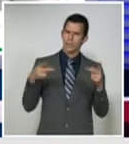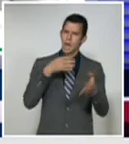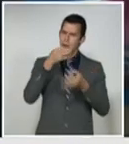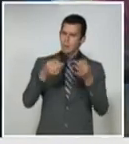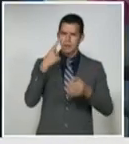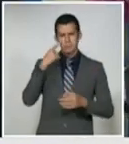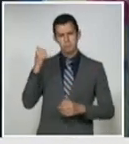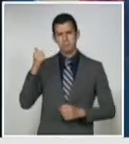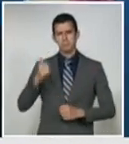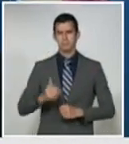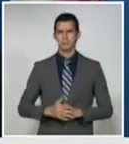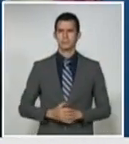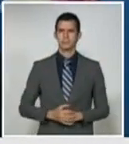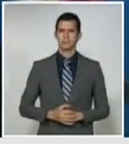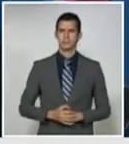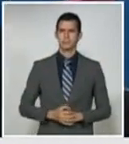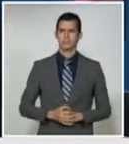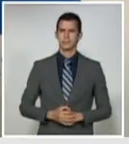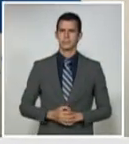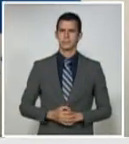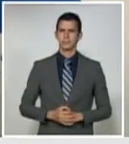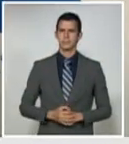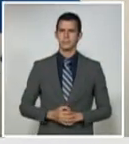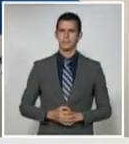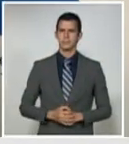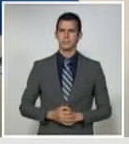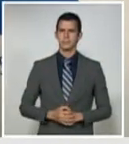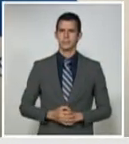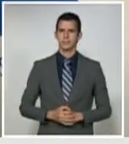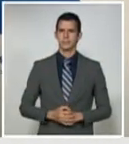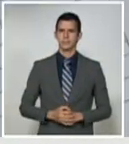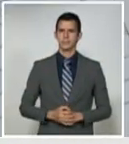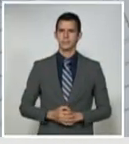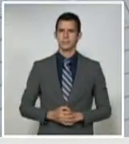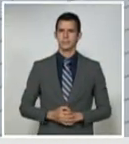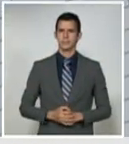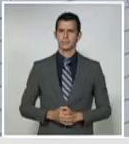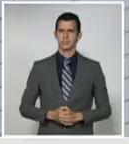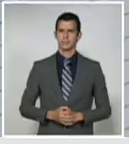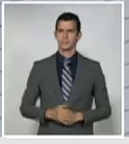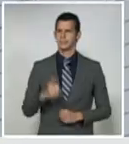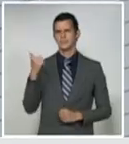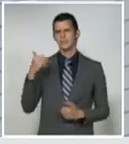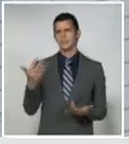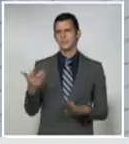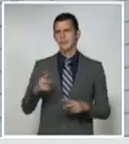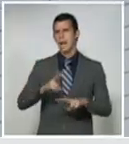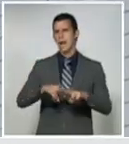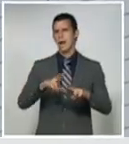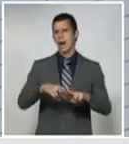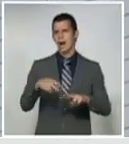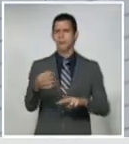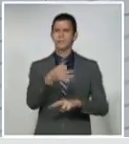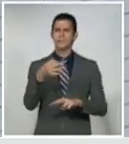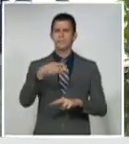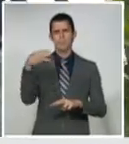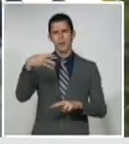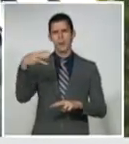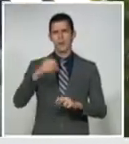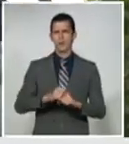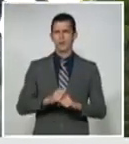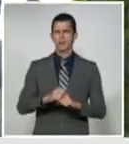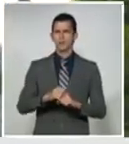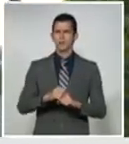reporte. En el vacunatorio del Policlínico 27 de noviembre en el municipio Marianao, las cifras se han disparado.